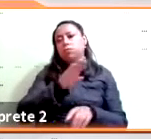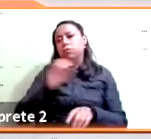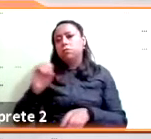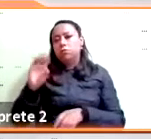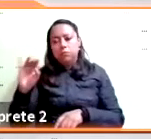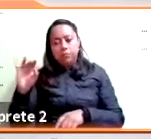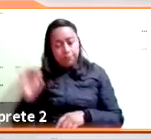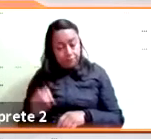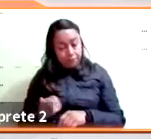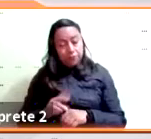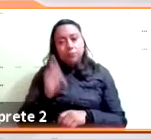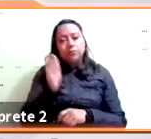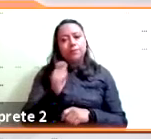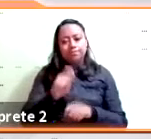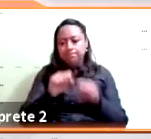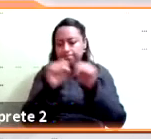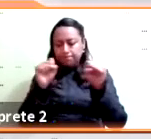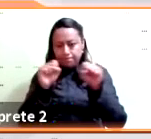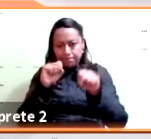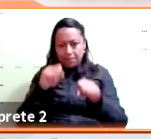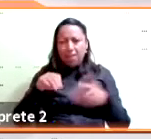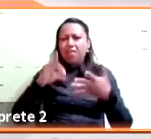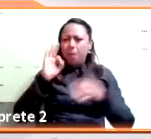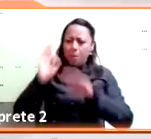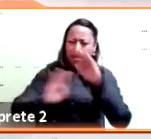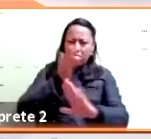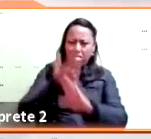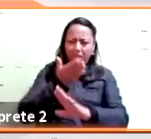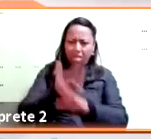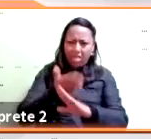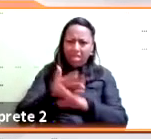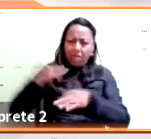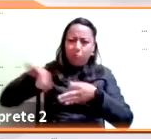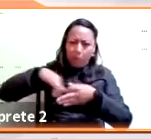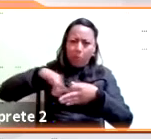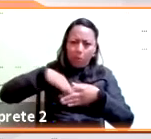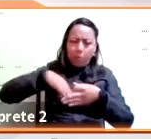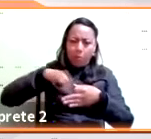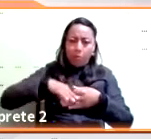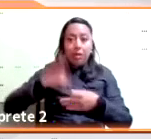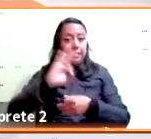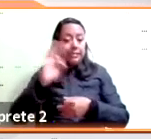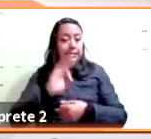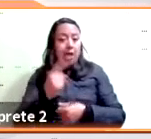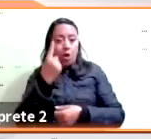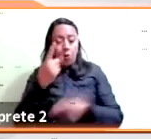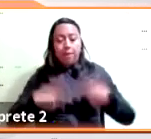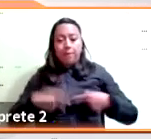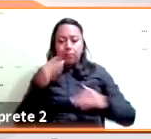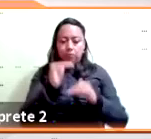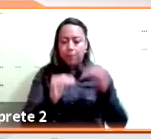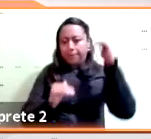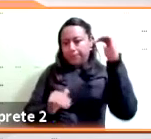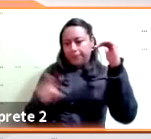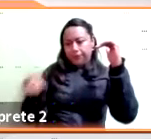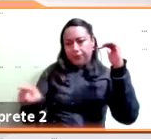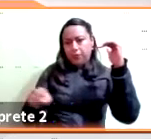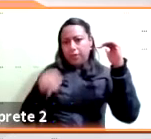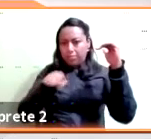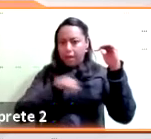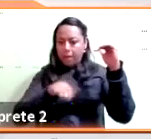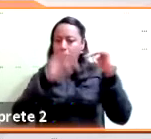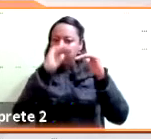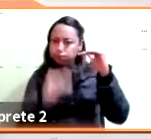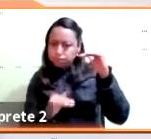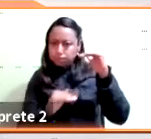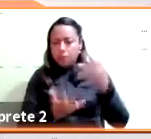asocia al maltrato sistemático y repetitivo ejercido por un superior o superiora sobre sus subordinados a